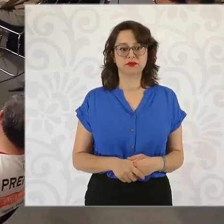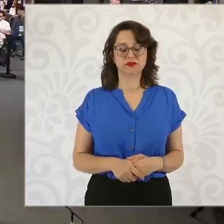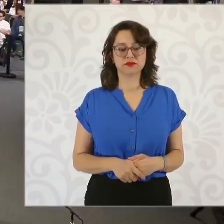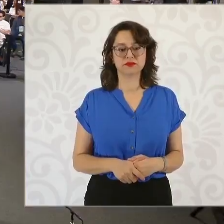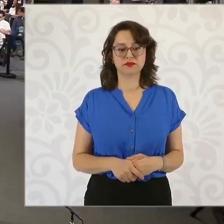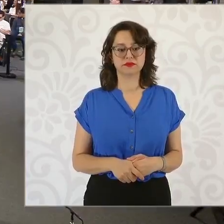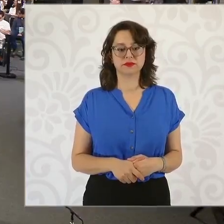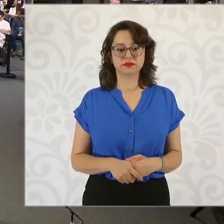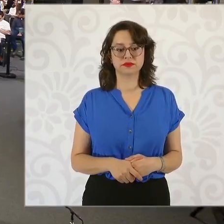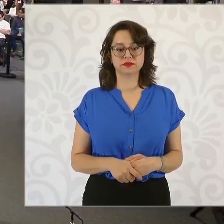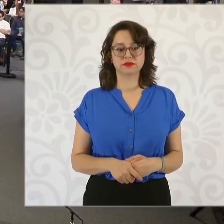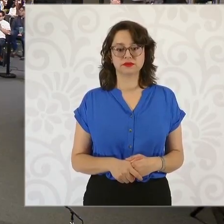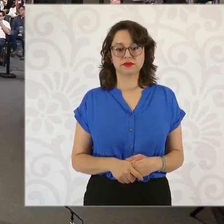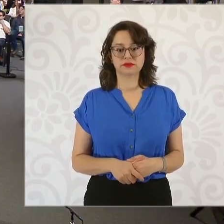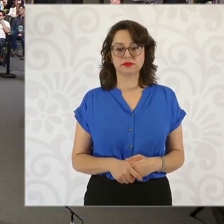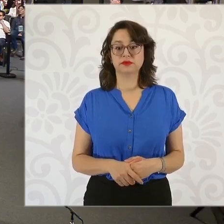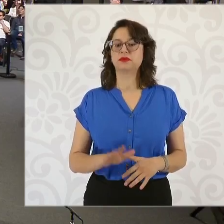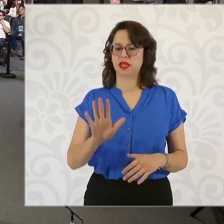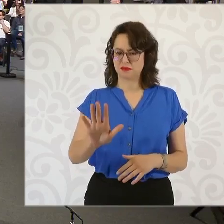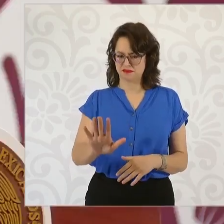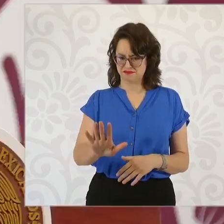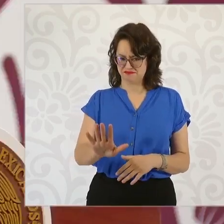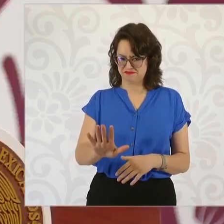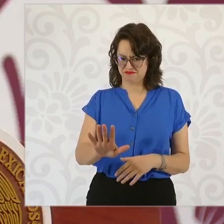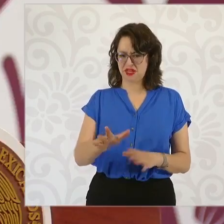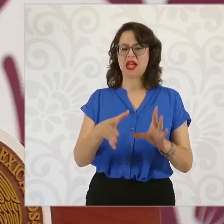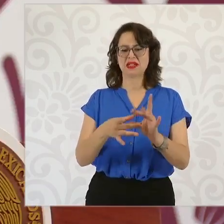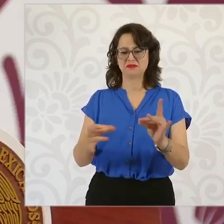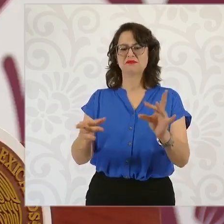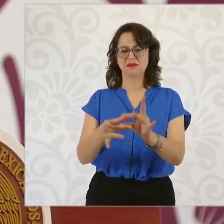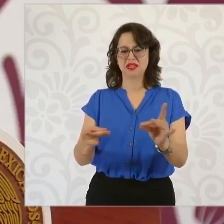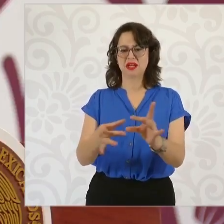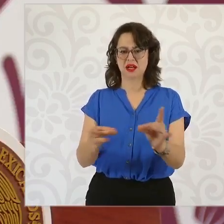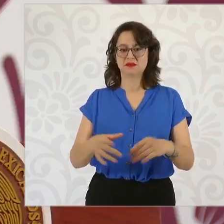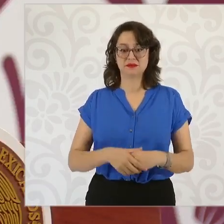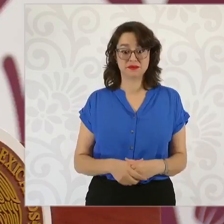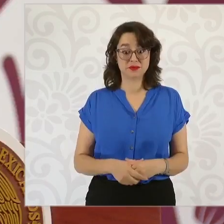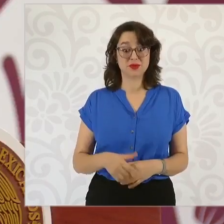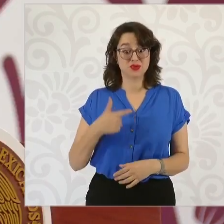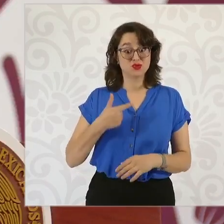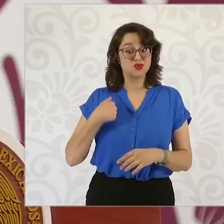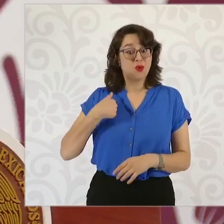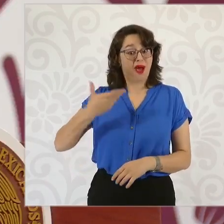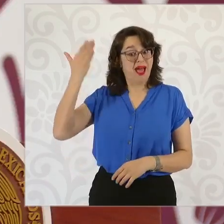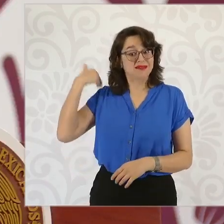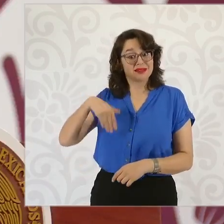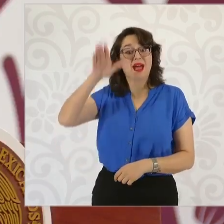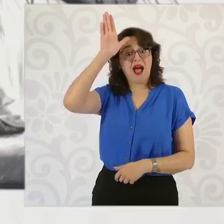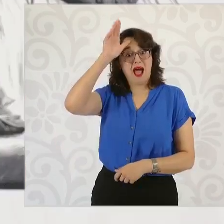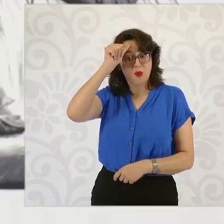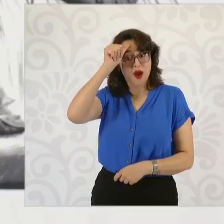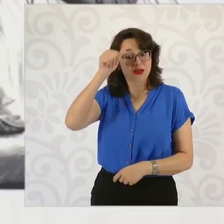Pasando a otro tema. Y lo explico. Esa reunión estaba acordada desde